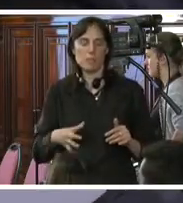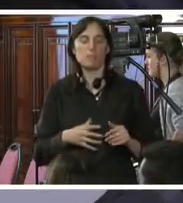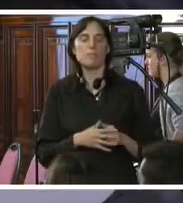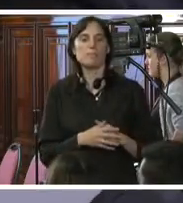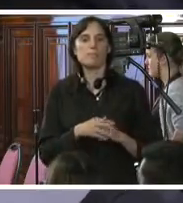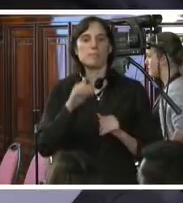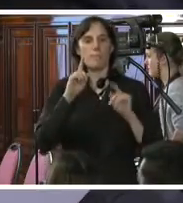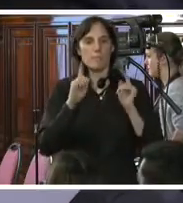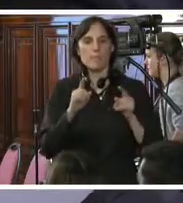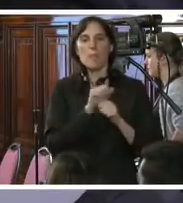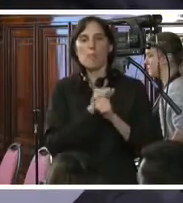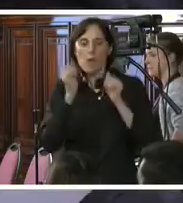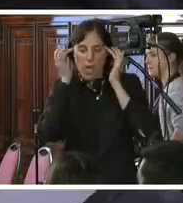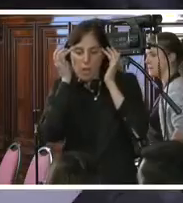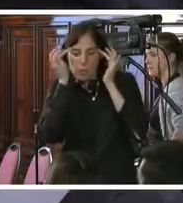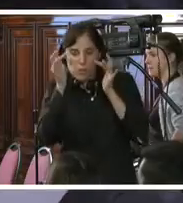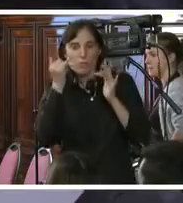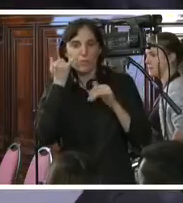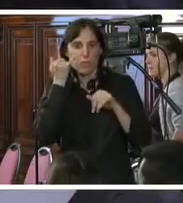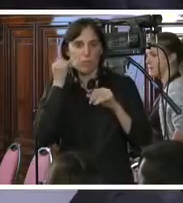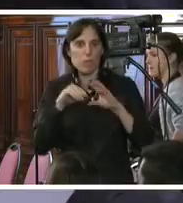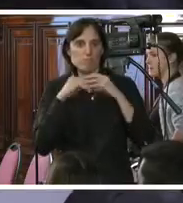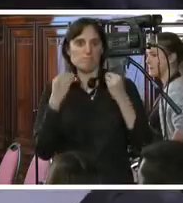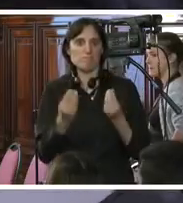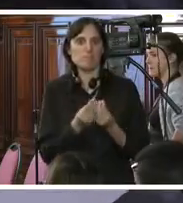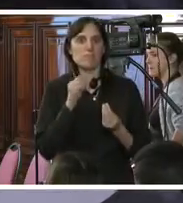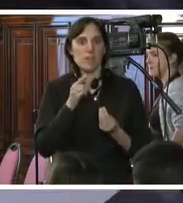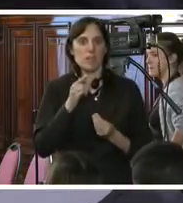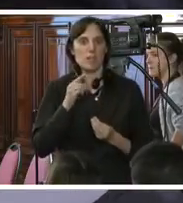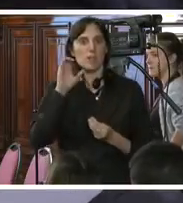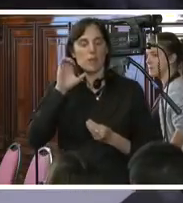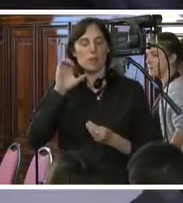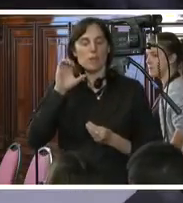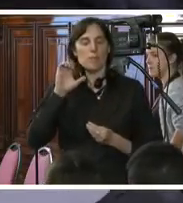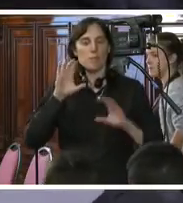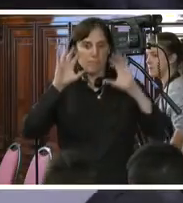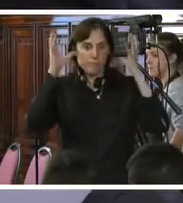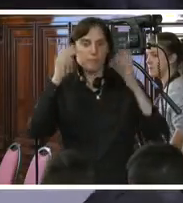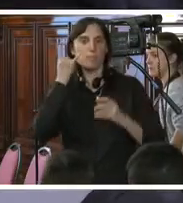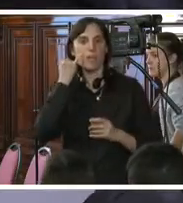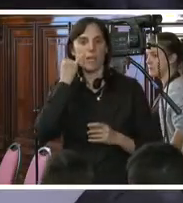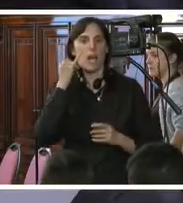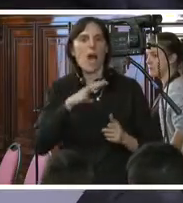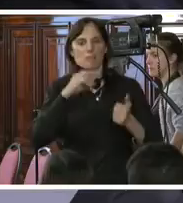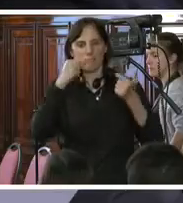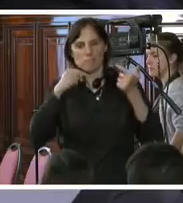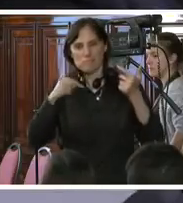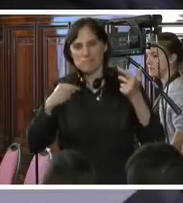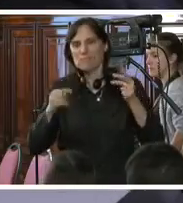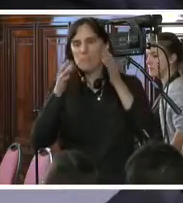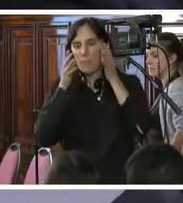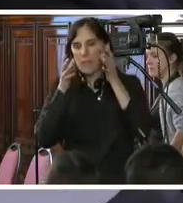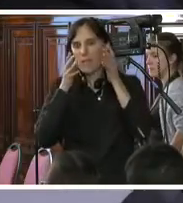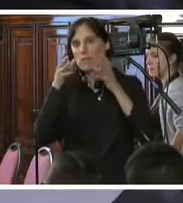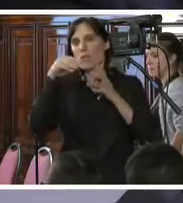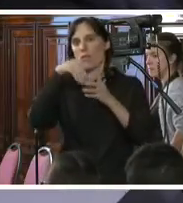el acceso a una educación sexual integral. La violencia sexual es el resultado de la confluencia de varios factores de riesgo que